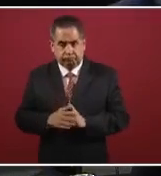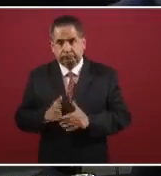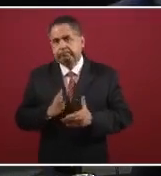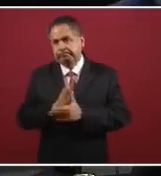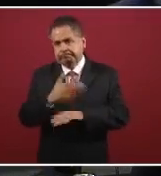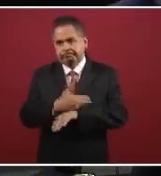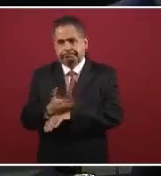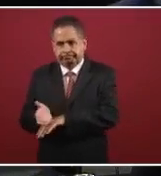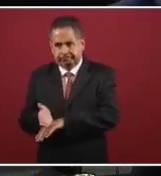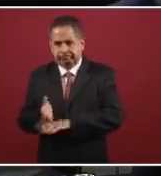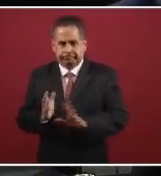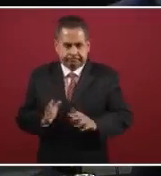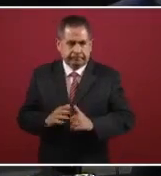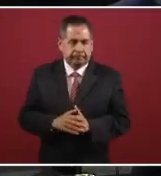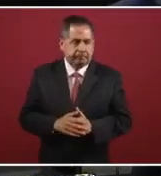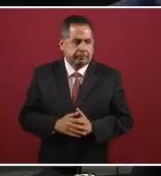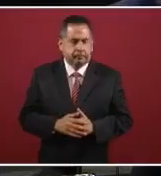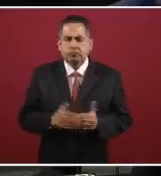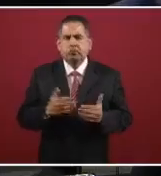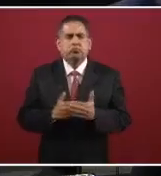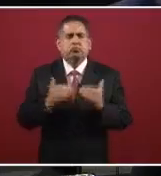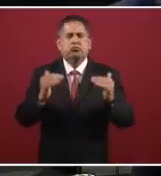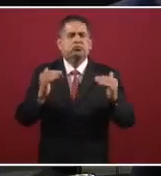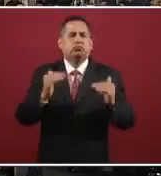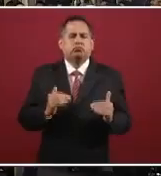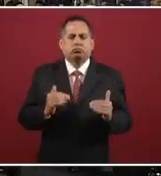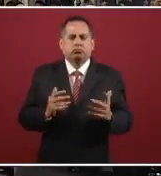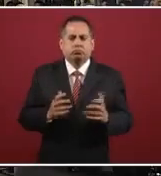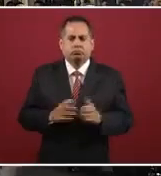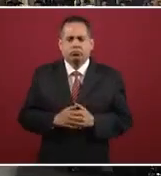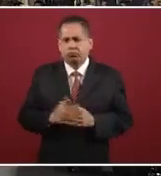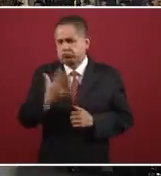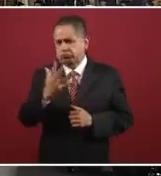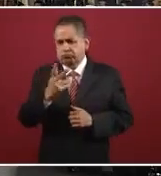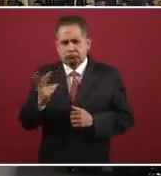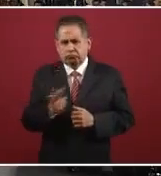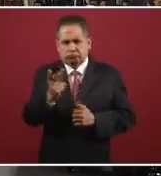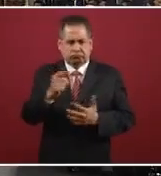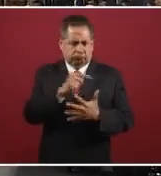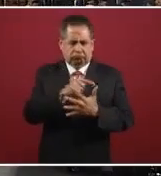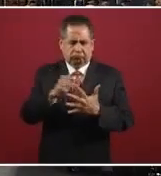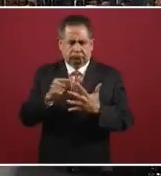pasamos. Entonces, ahora 5 preguntas.